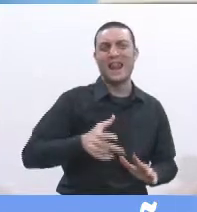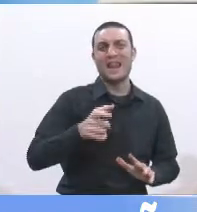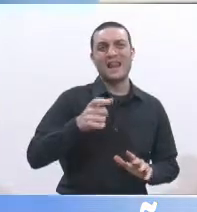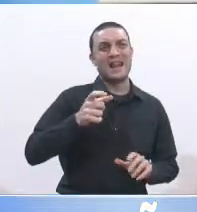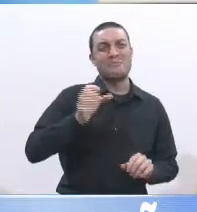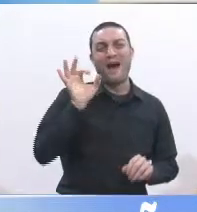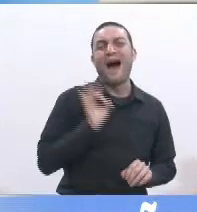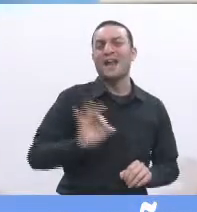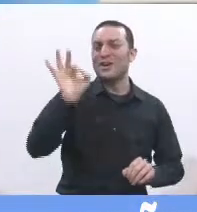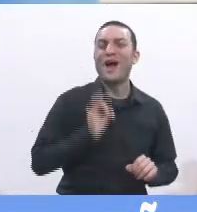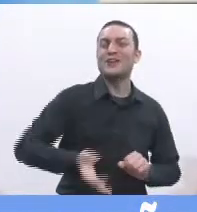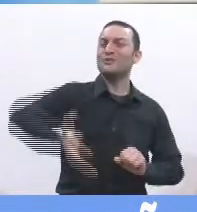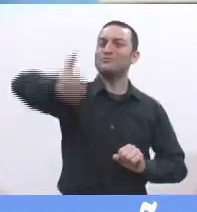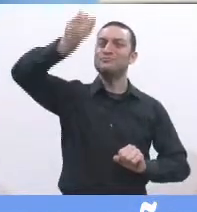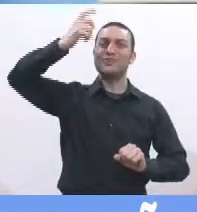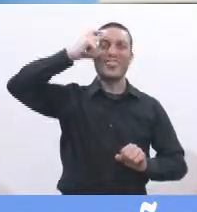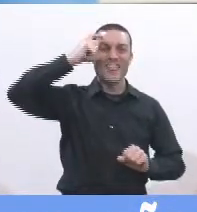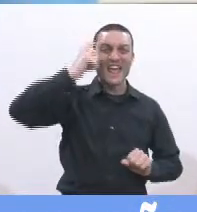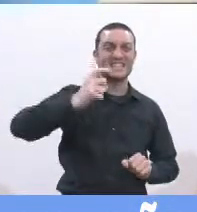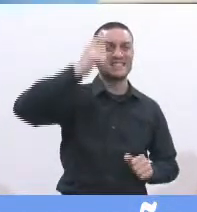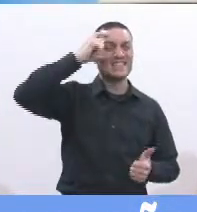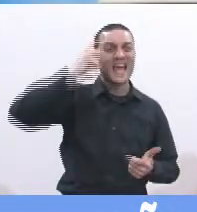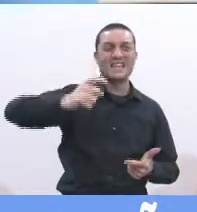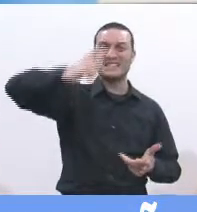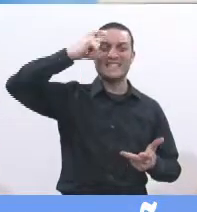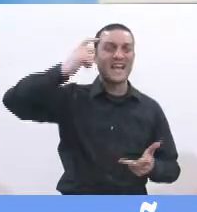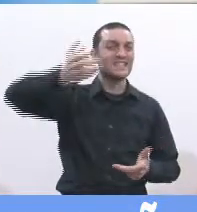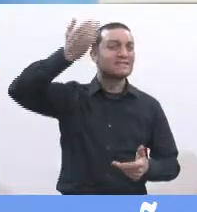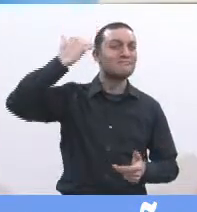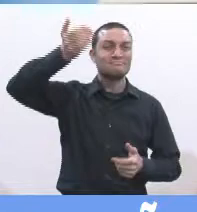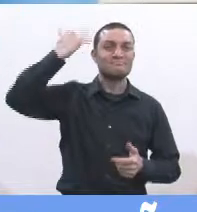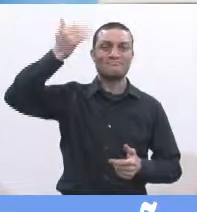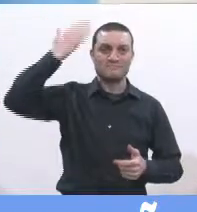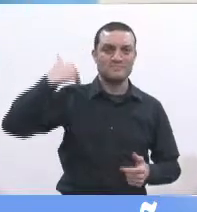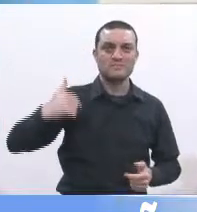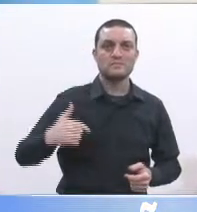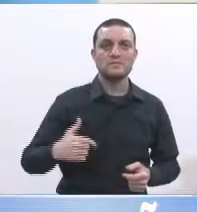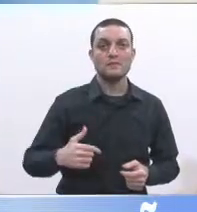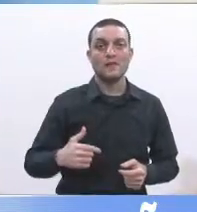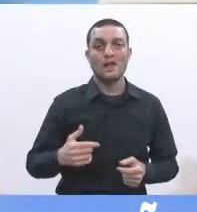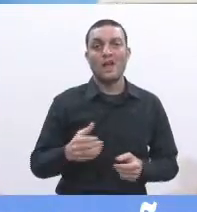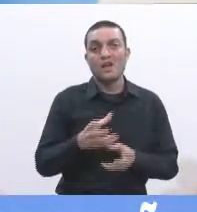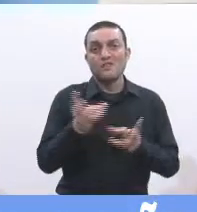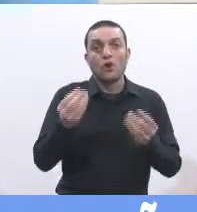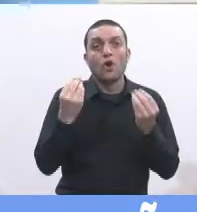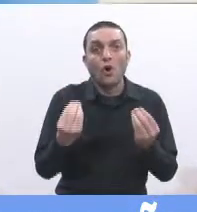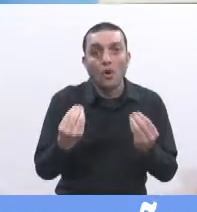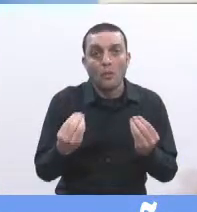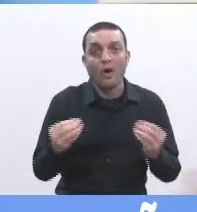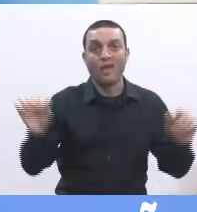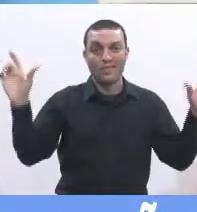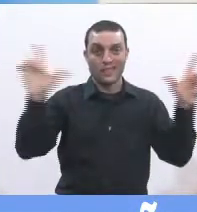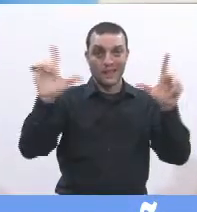no hace 4 años, hace décadas, terminó siendo un anuncio por televisión del